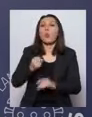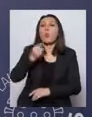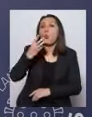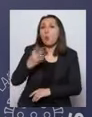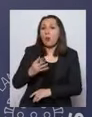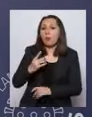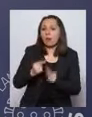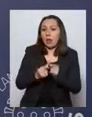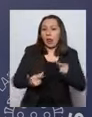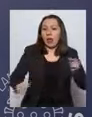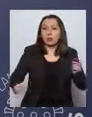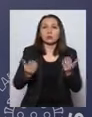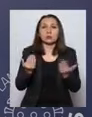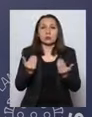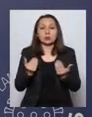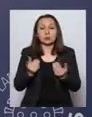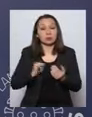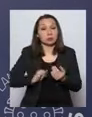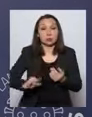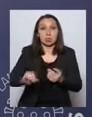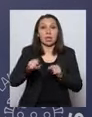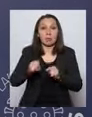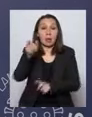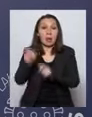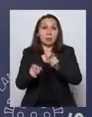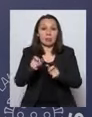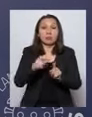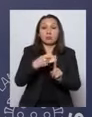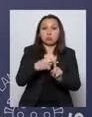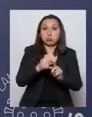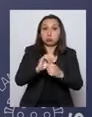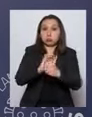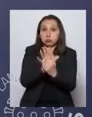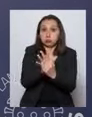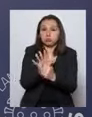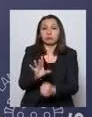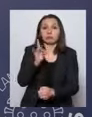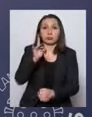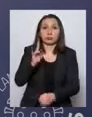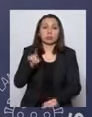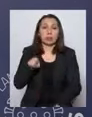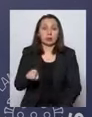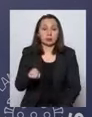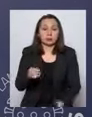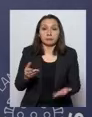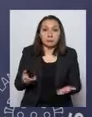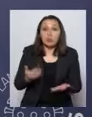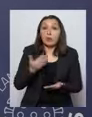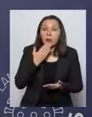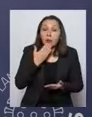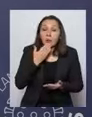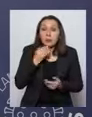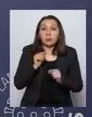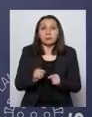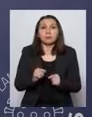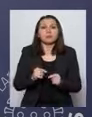global nacional que se requiere de todas maneras de los casos positivos confirmados con kobe 19 y también